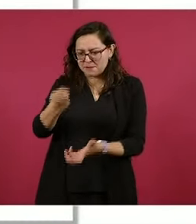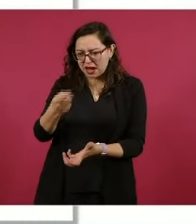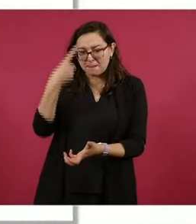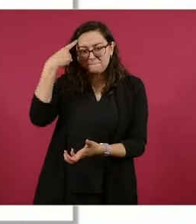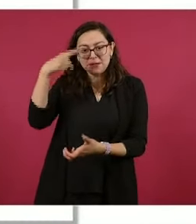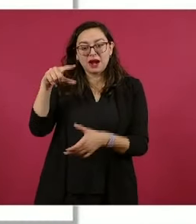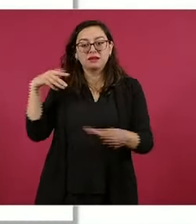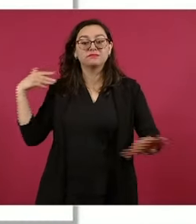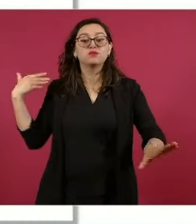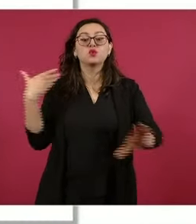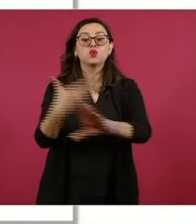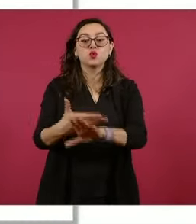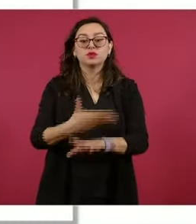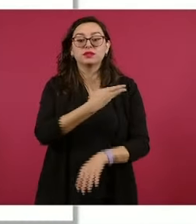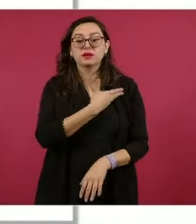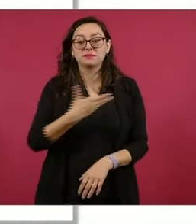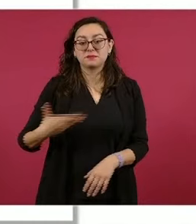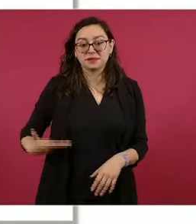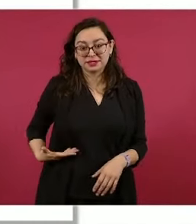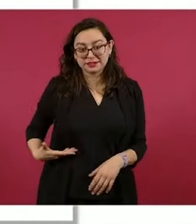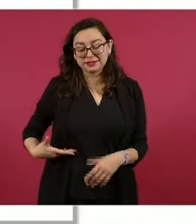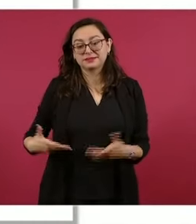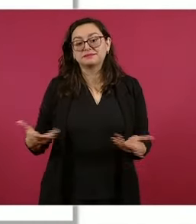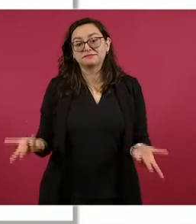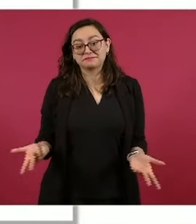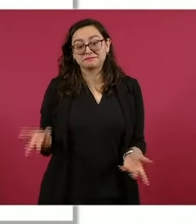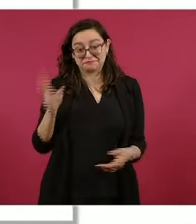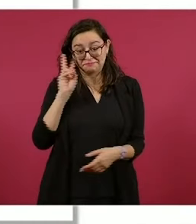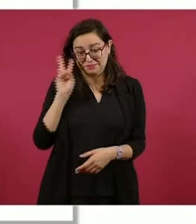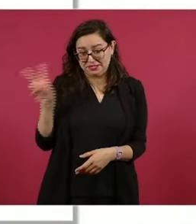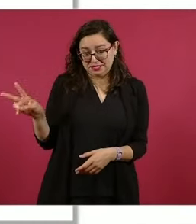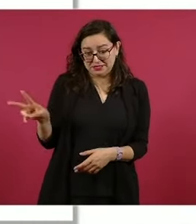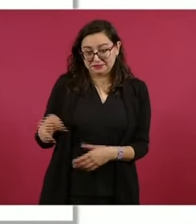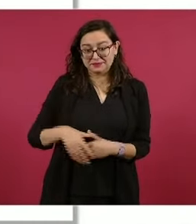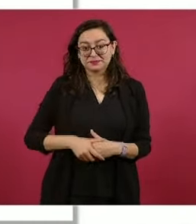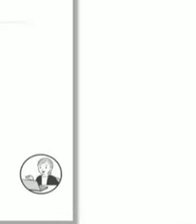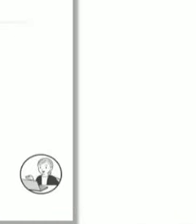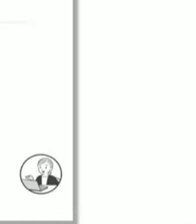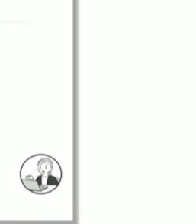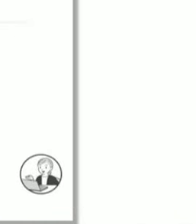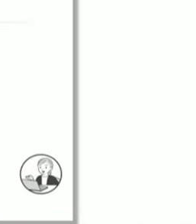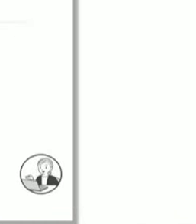presidente y a los gobiernos como el de Chihuahua, pura loa.